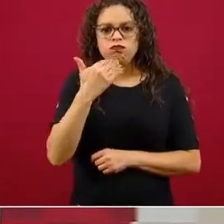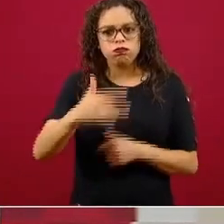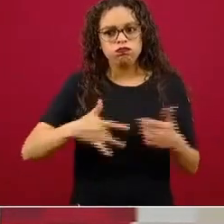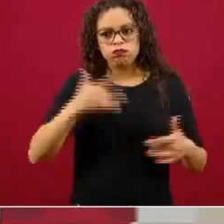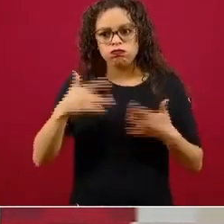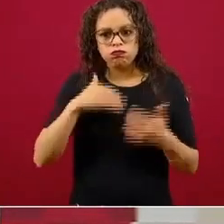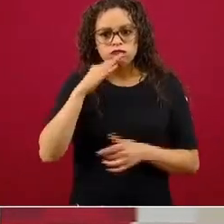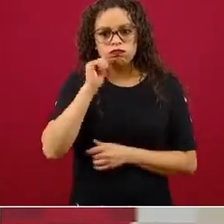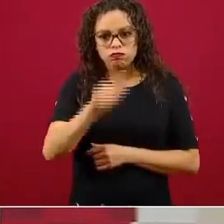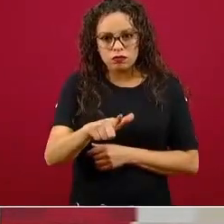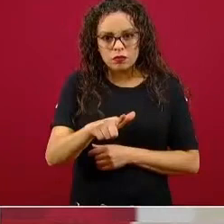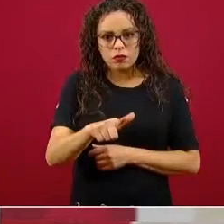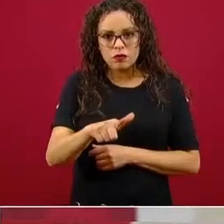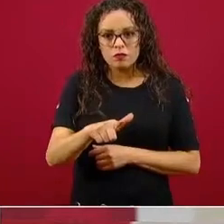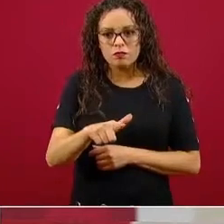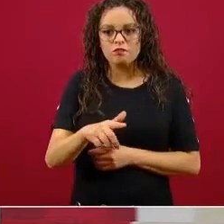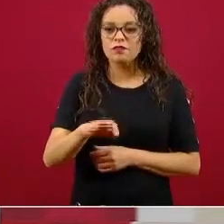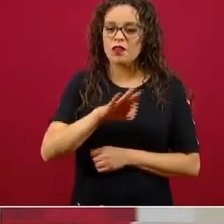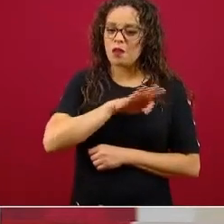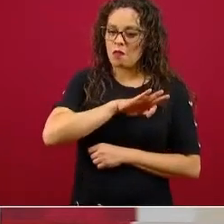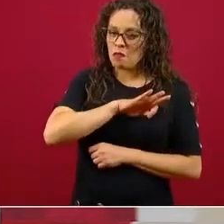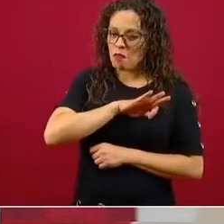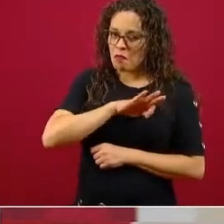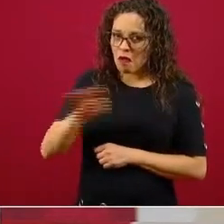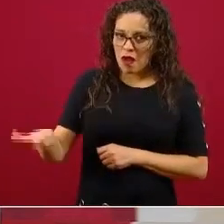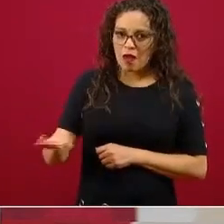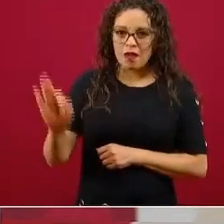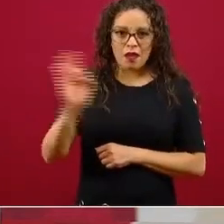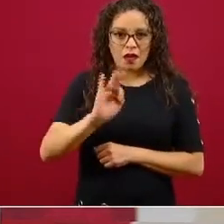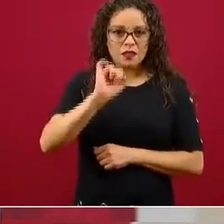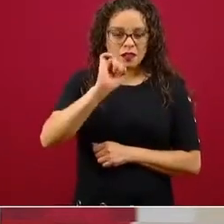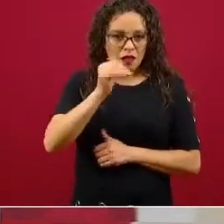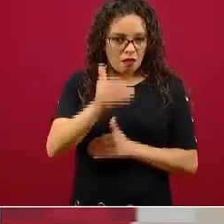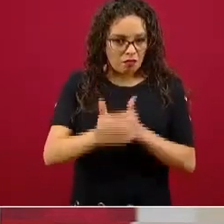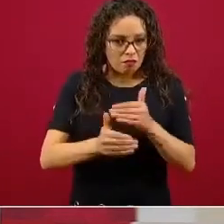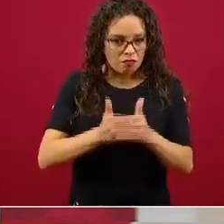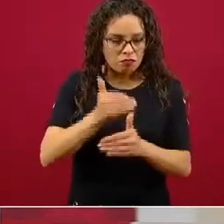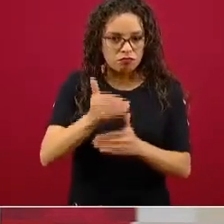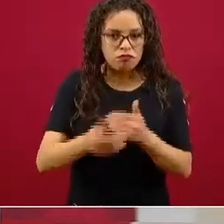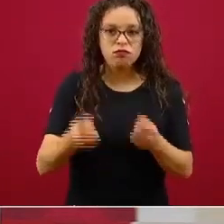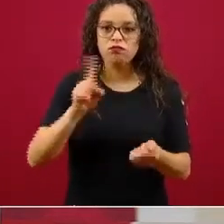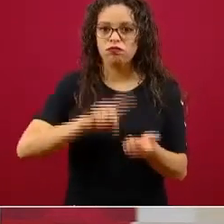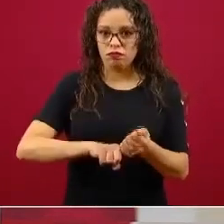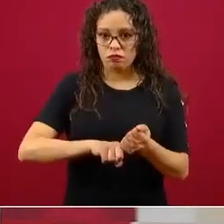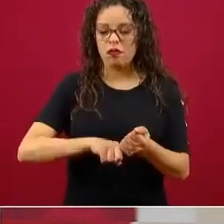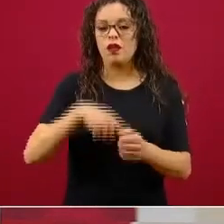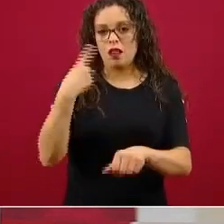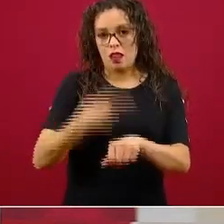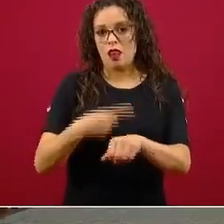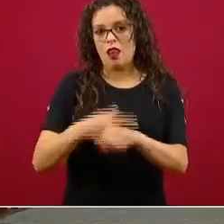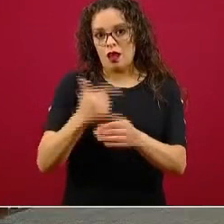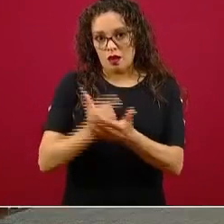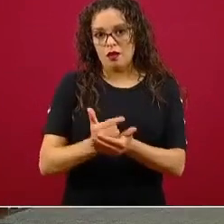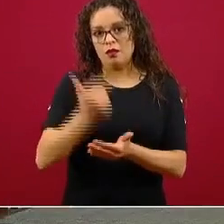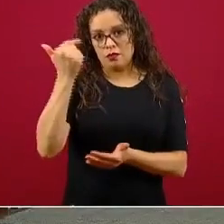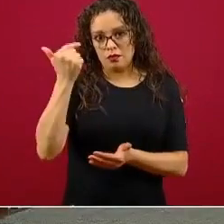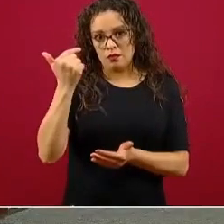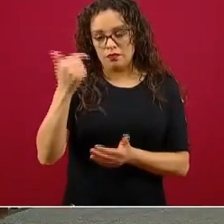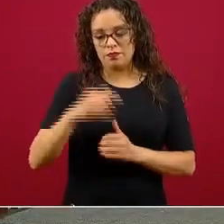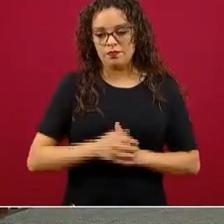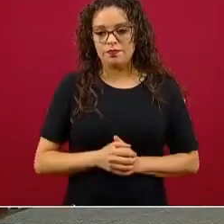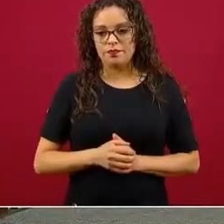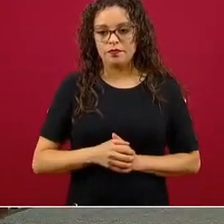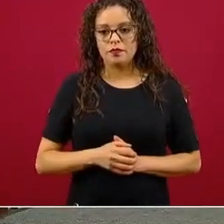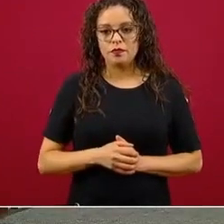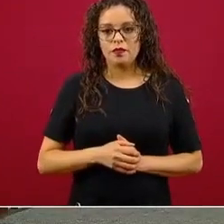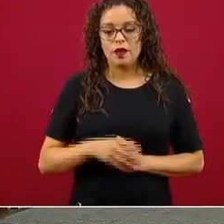enfermedad. Ahora, si desarrolla la enfermedad, una persona mayor de 60 años sí tiene que estar atenta a